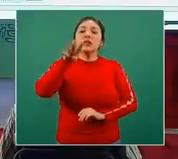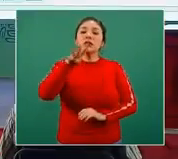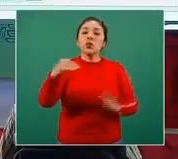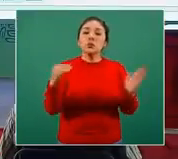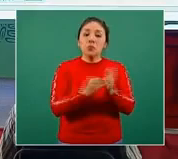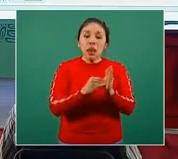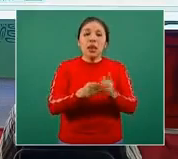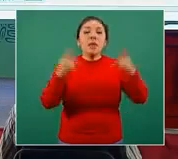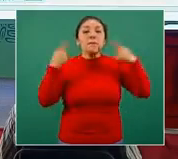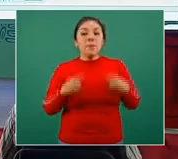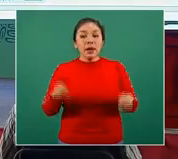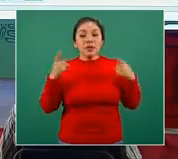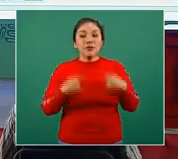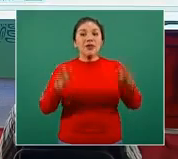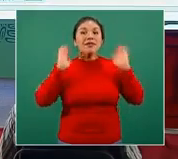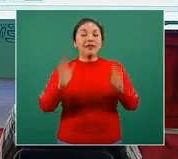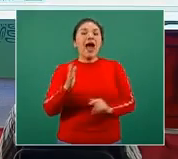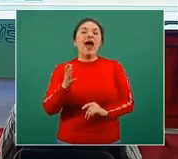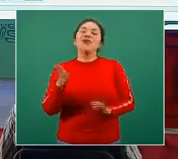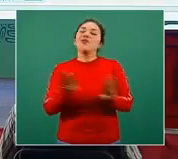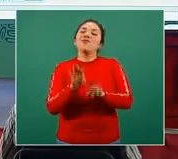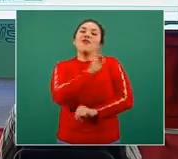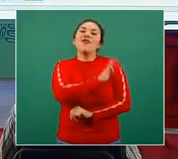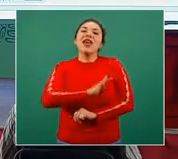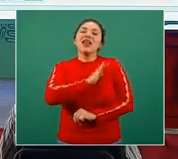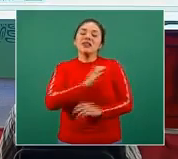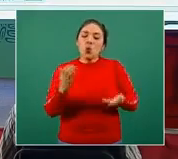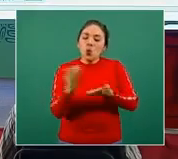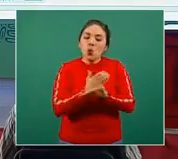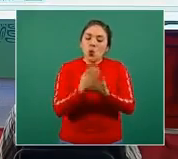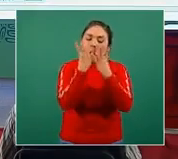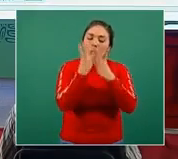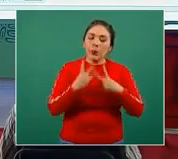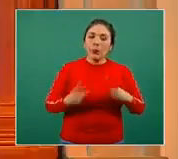1,519,000 las personas que felizmente se han recuperado de la enfermedad.